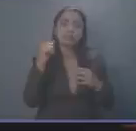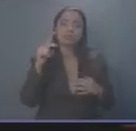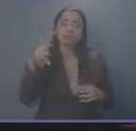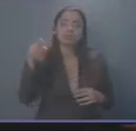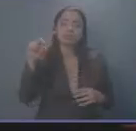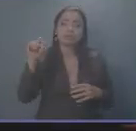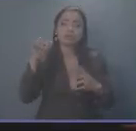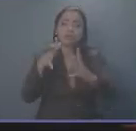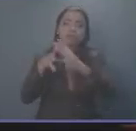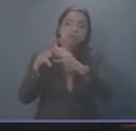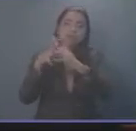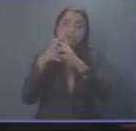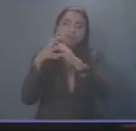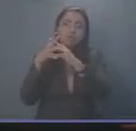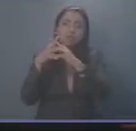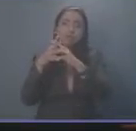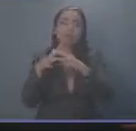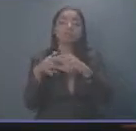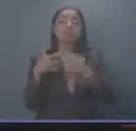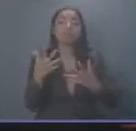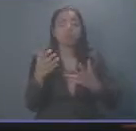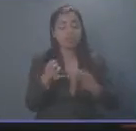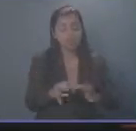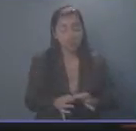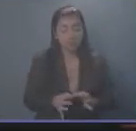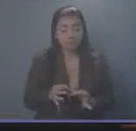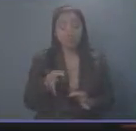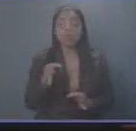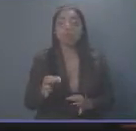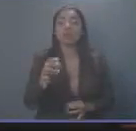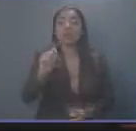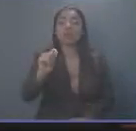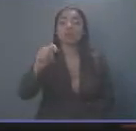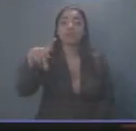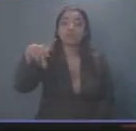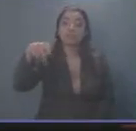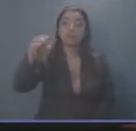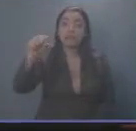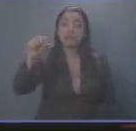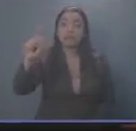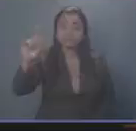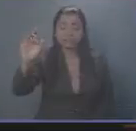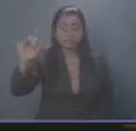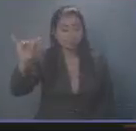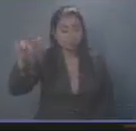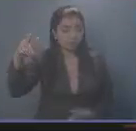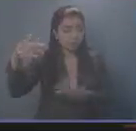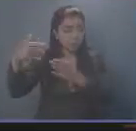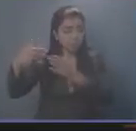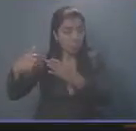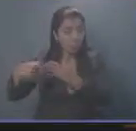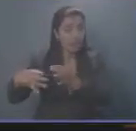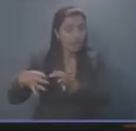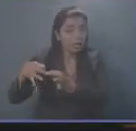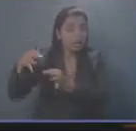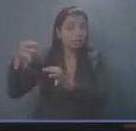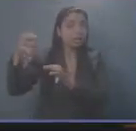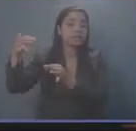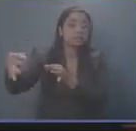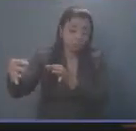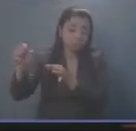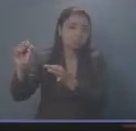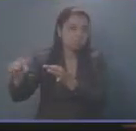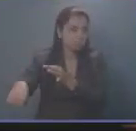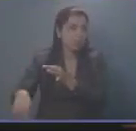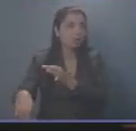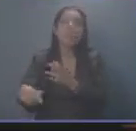autoridades norteamericanas de prorrogar los permisos temporales de trabajo de nuestros compatriotas y de